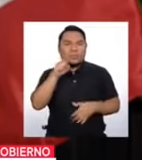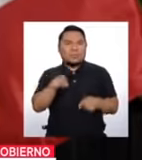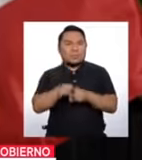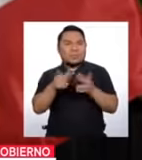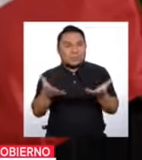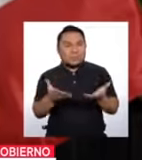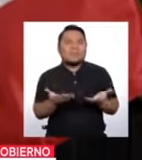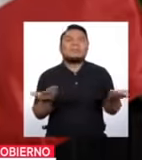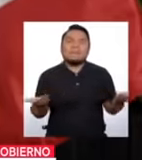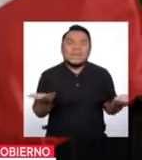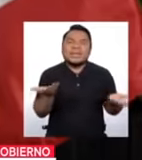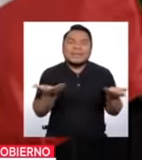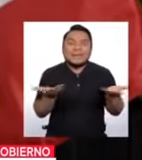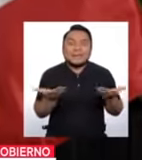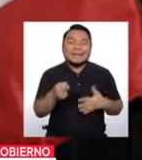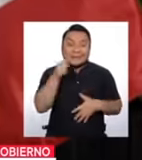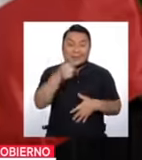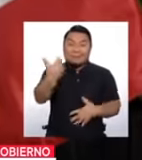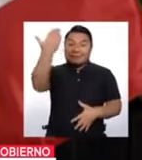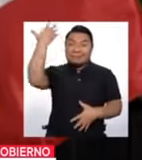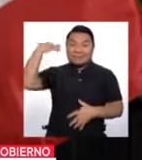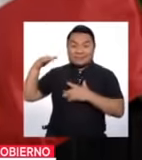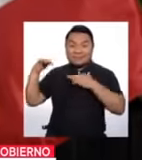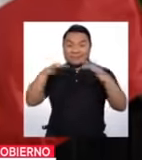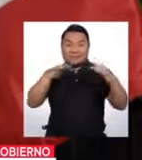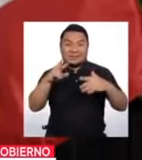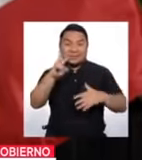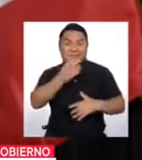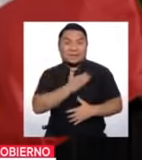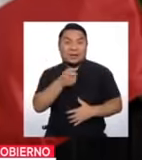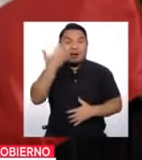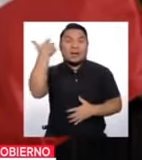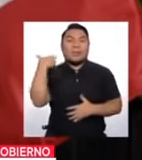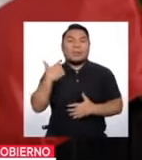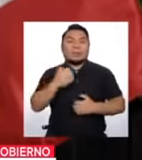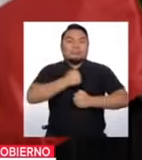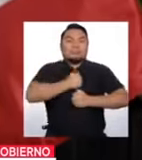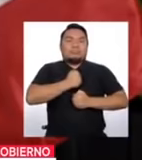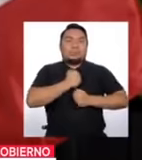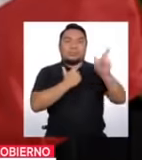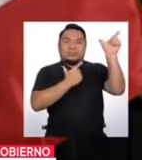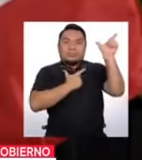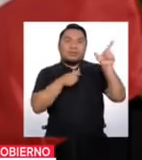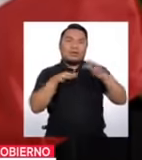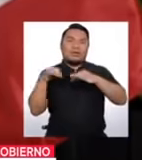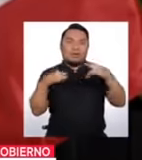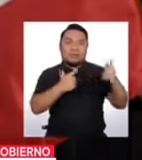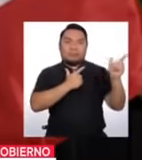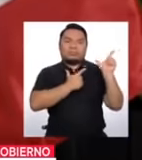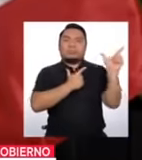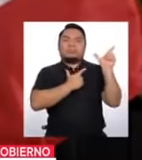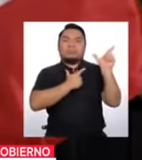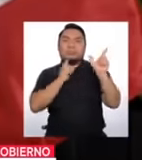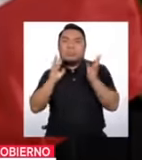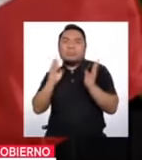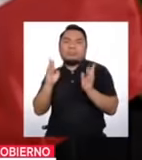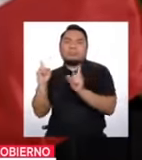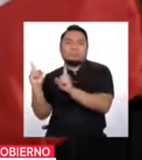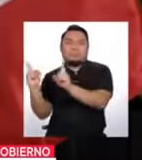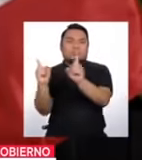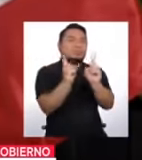esa oportunidad fueron las Fuerzas Armadas, como ocurre en épocas de guerra, los que tuvieron